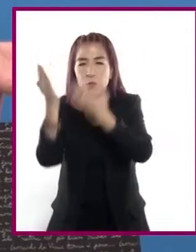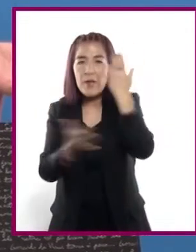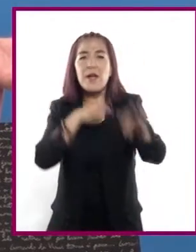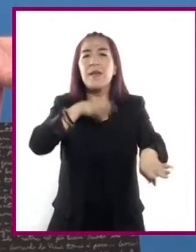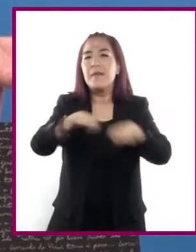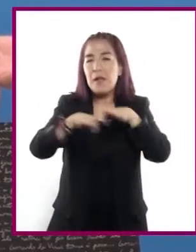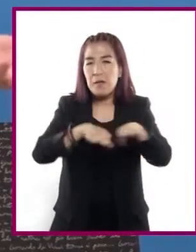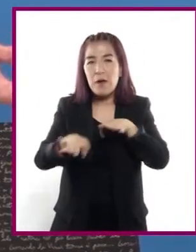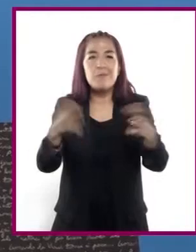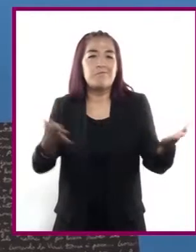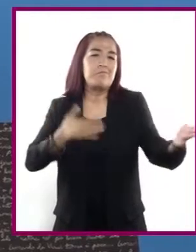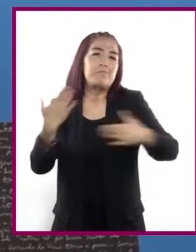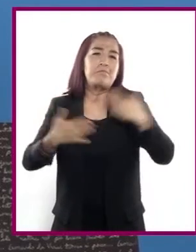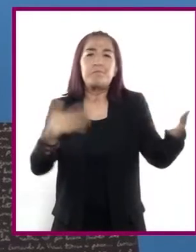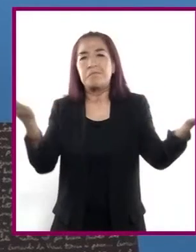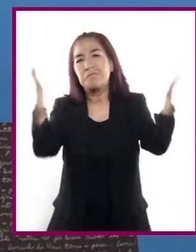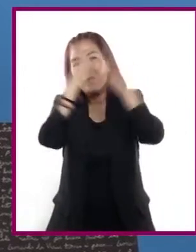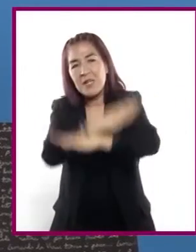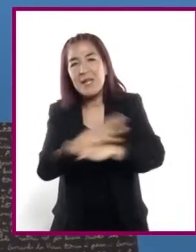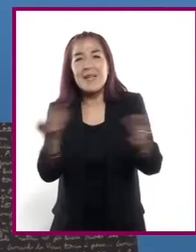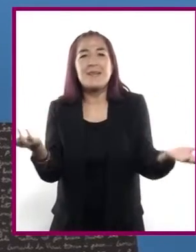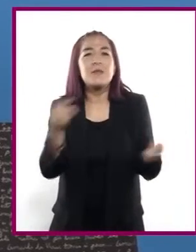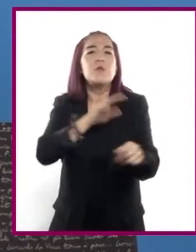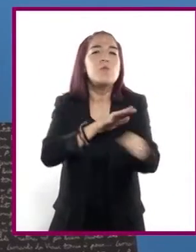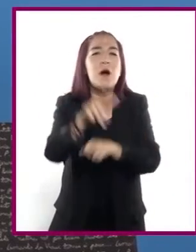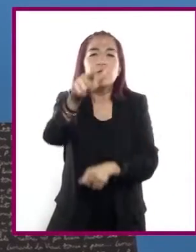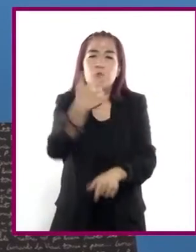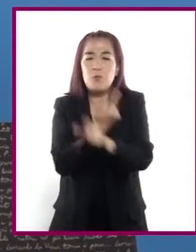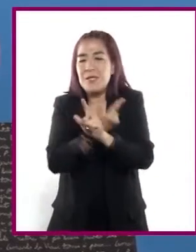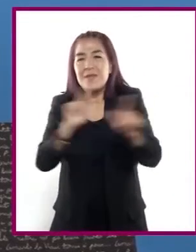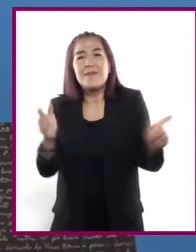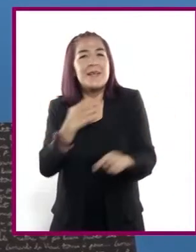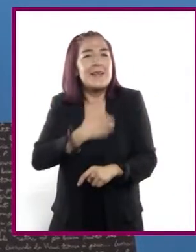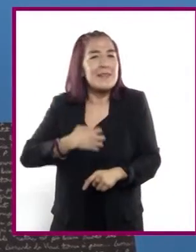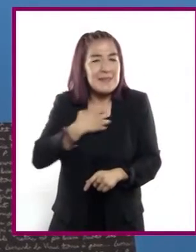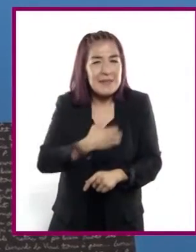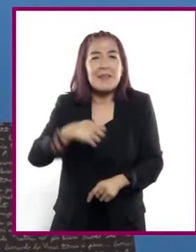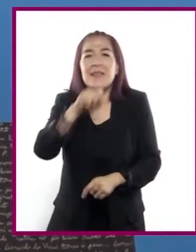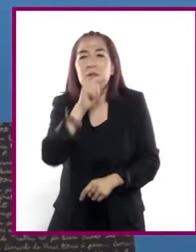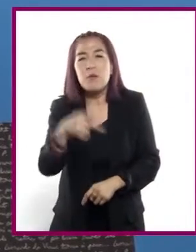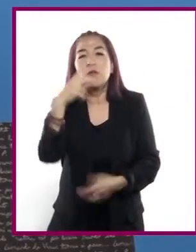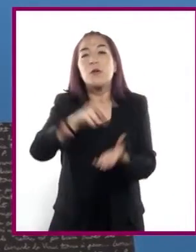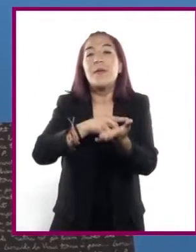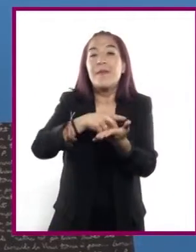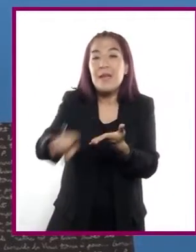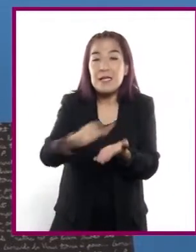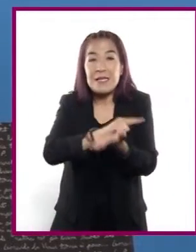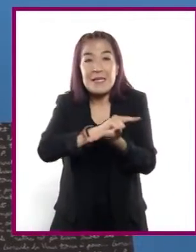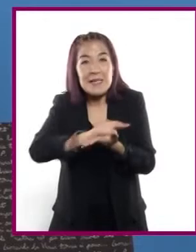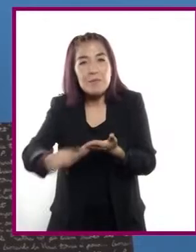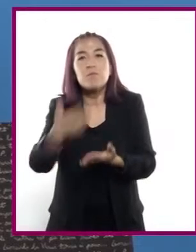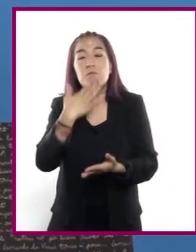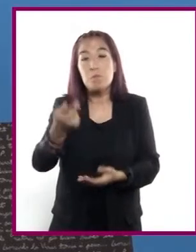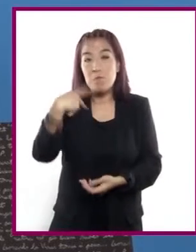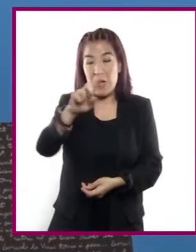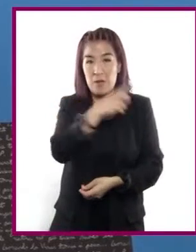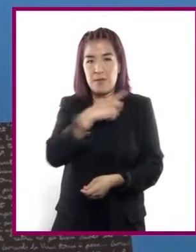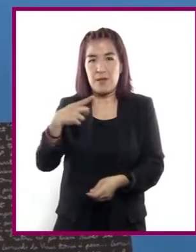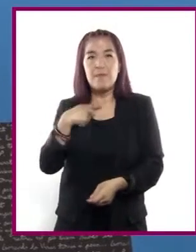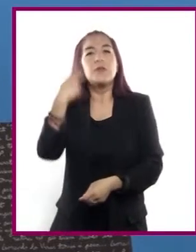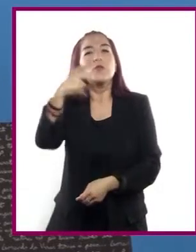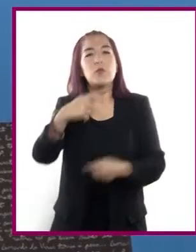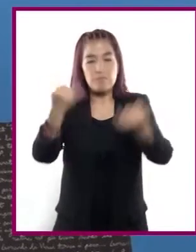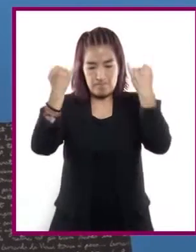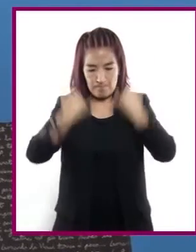trabajo, recreación, el goce de nuestras libertades y derechos plenos sin perder y menospreciar